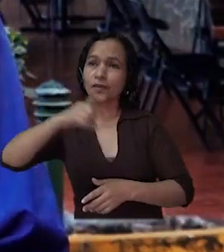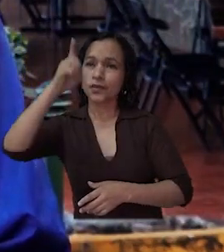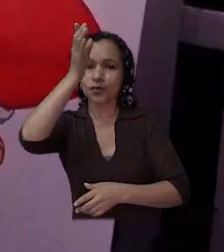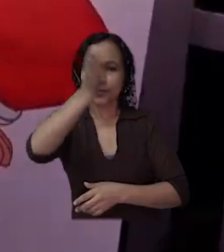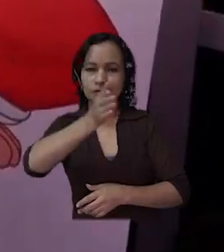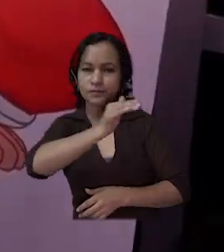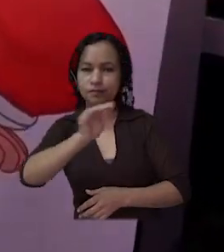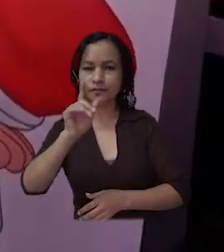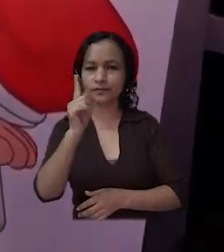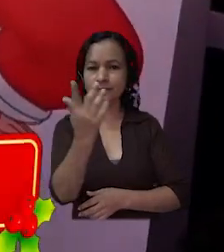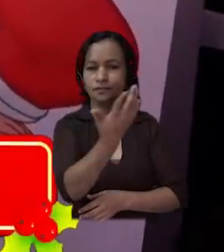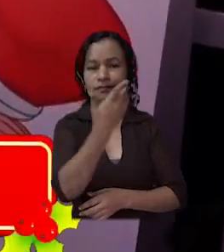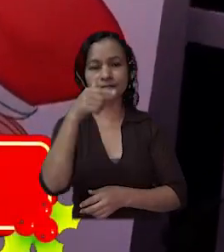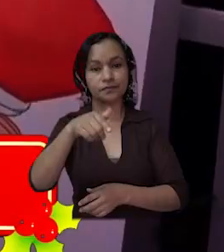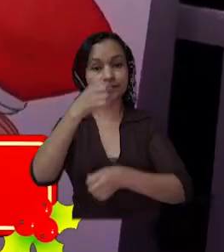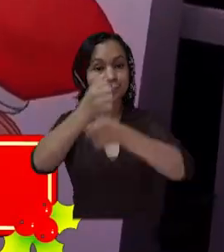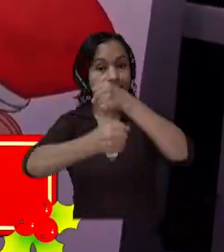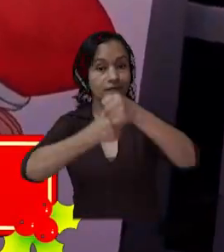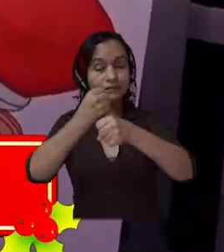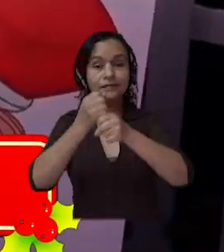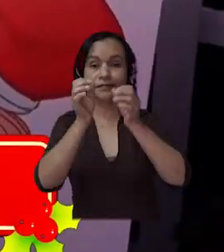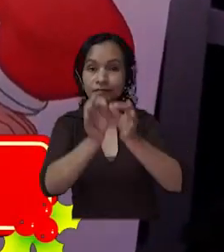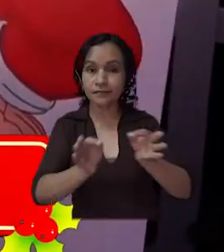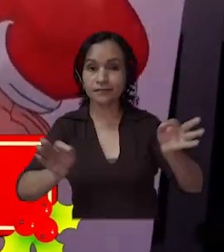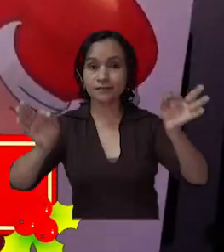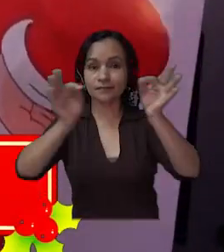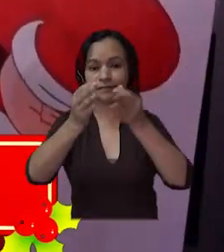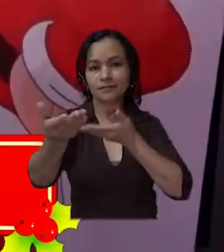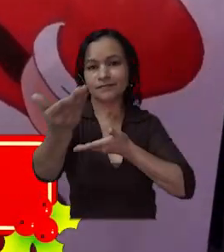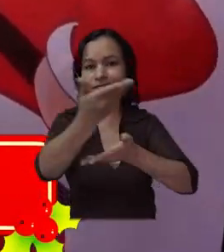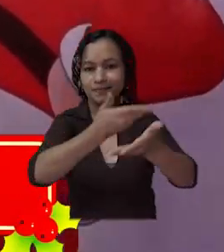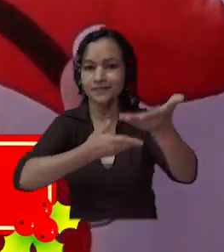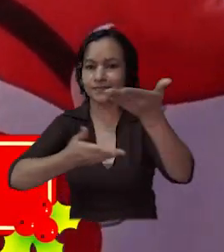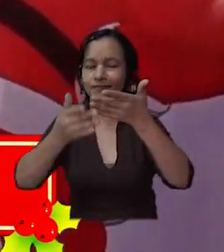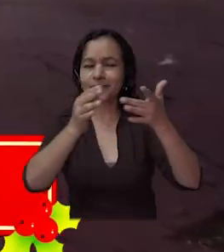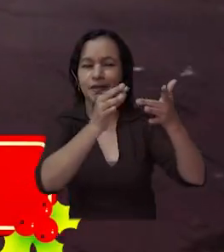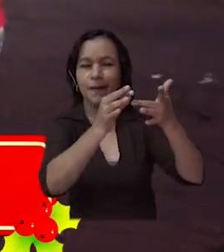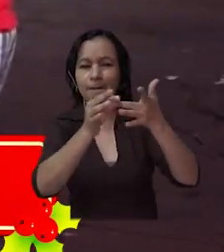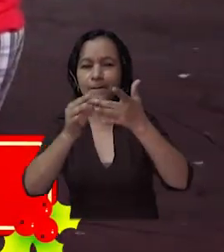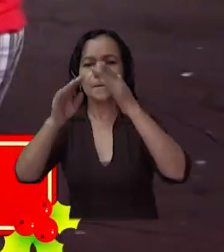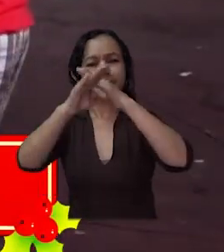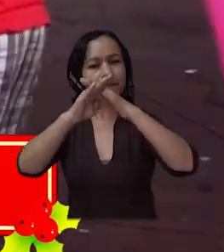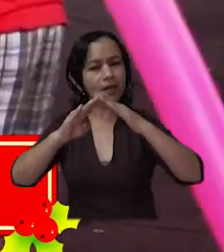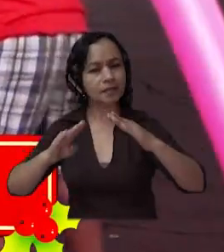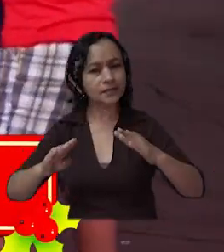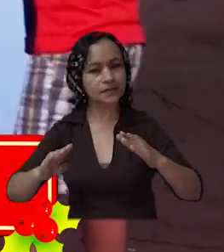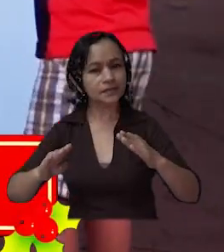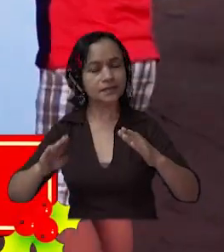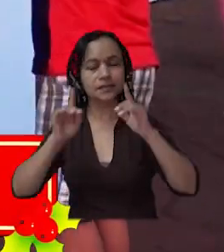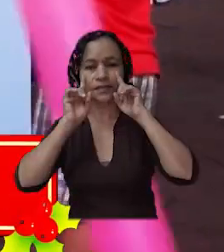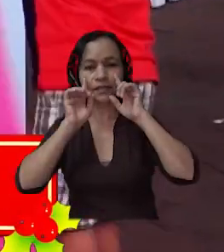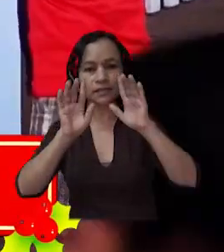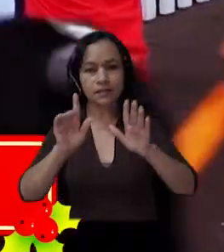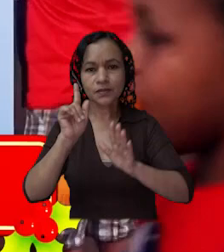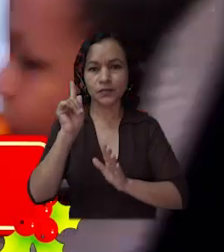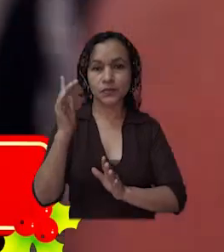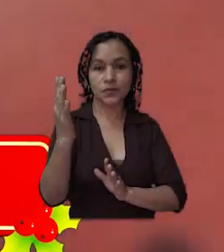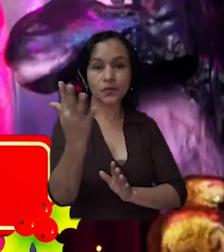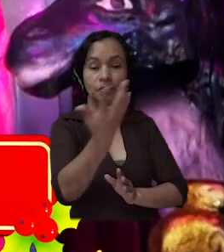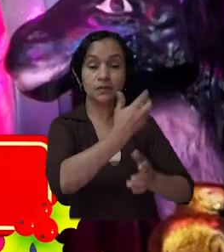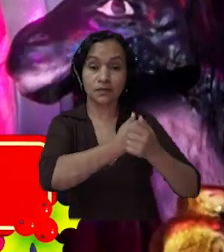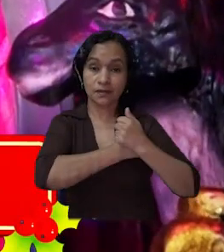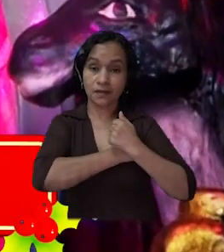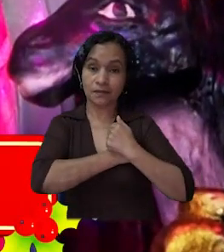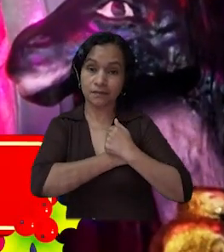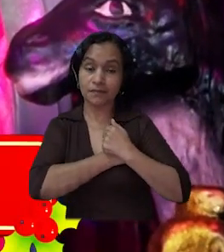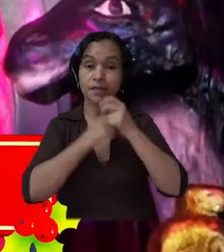todos, Nica. En esta época del año, lo importante es compartir ese momento especial lleno de paz, armonía y seguridad con todos sus seres